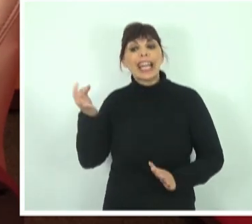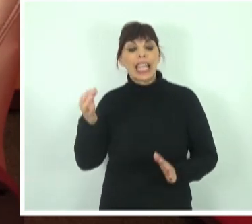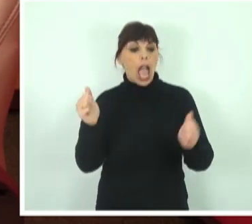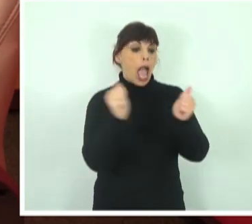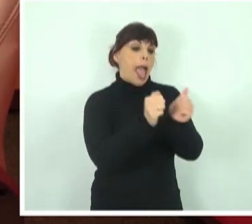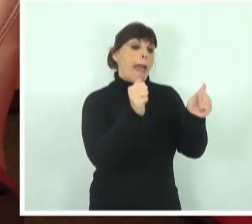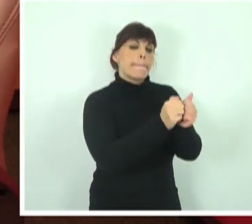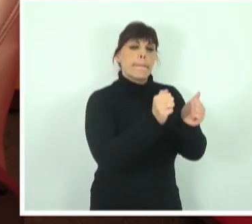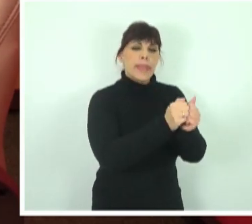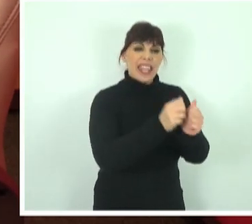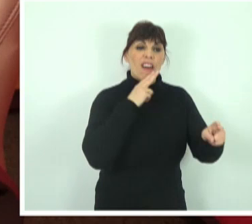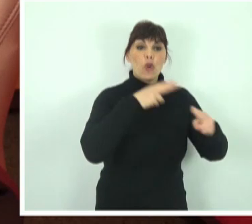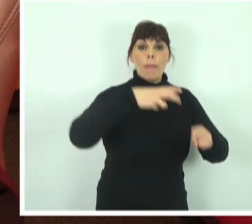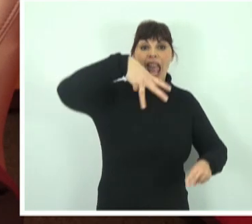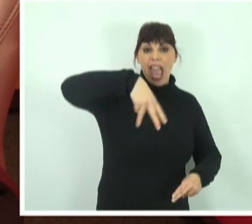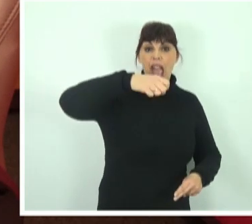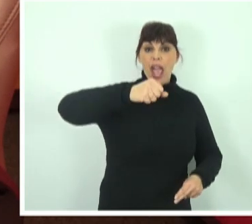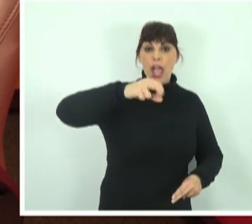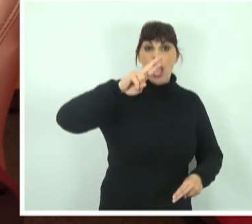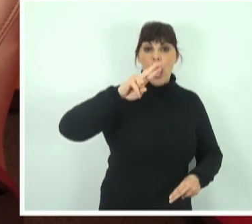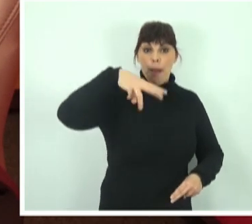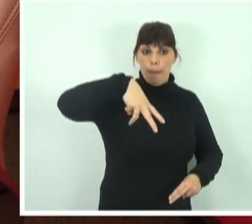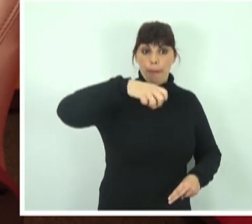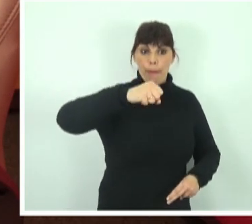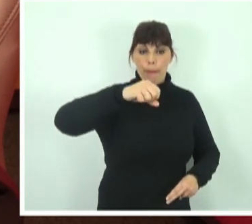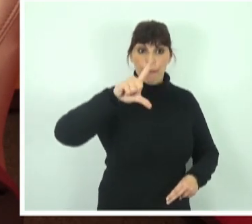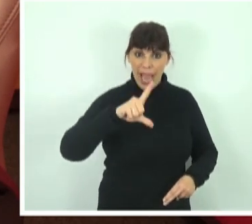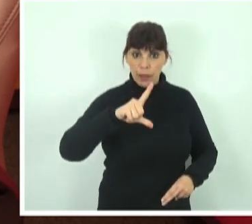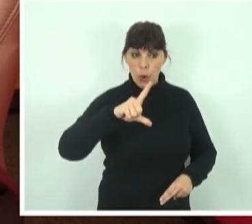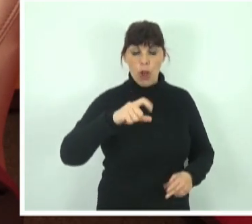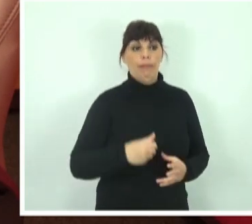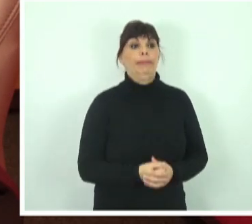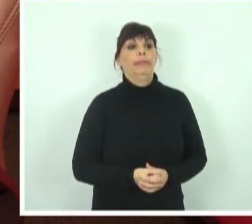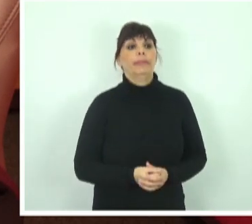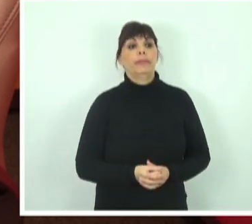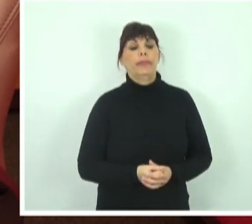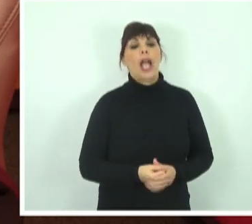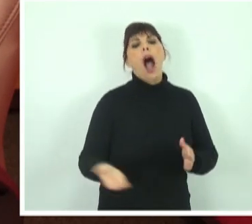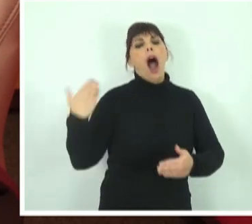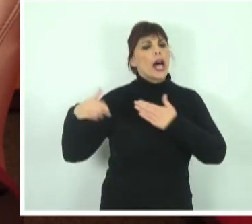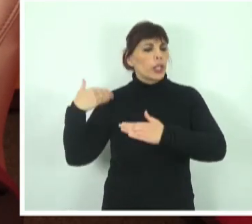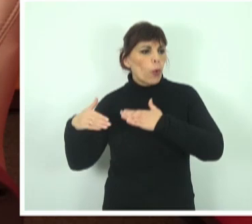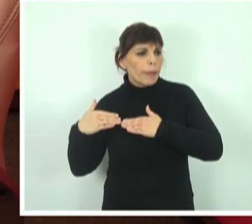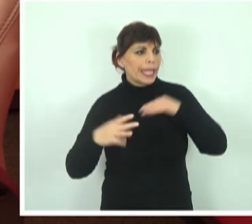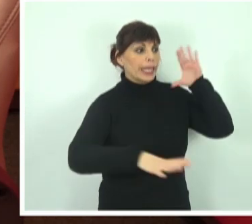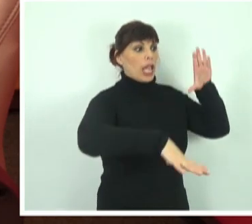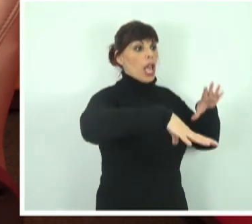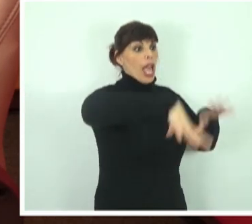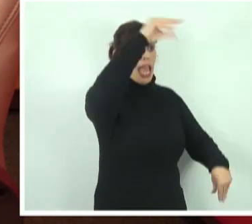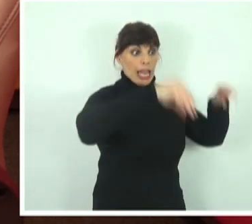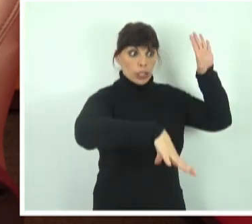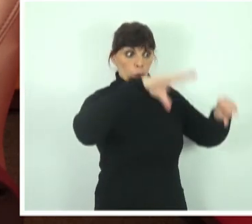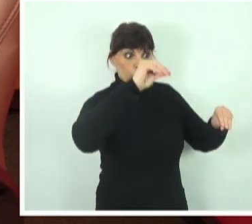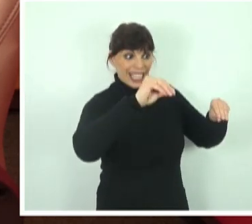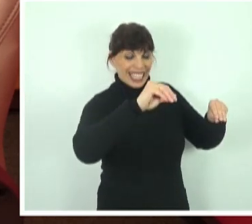se cortaba y se preparaba el bloque de mármol, entonces se preparaba